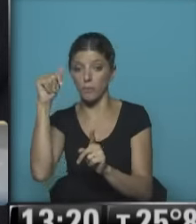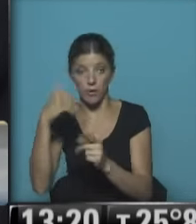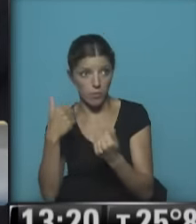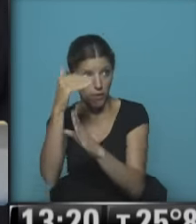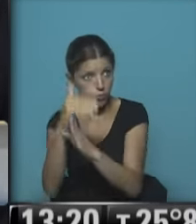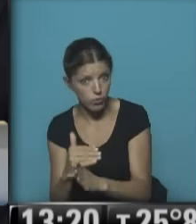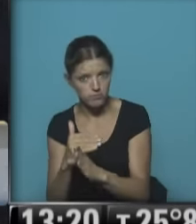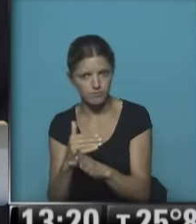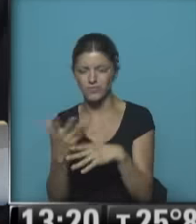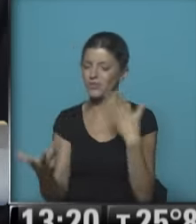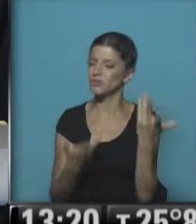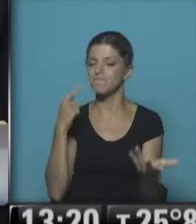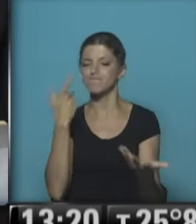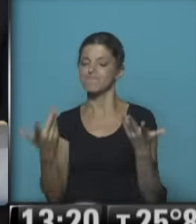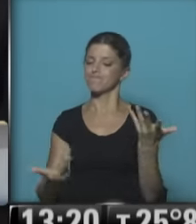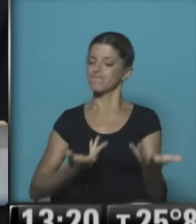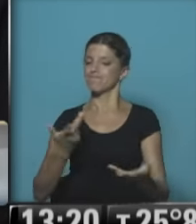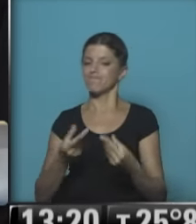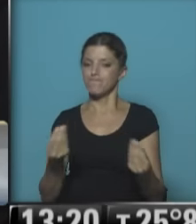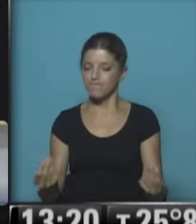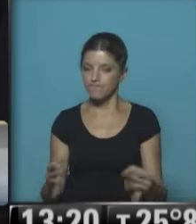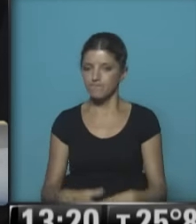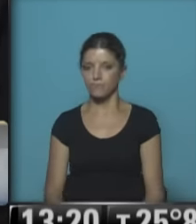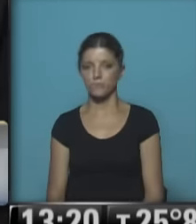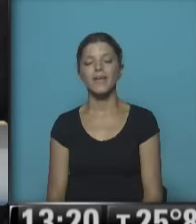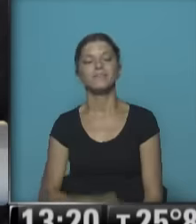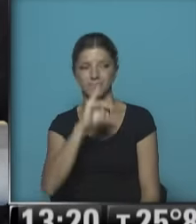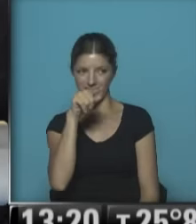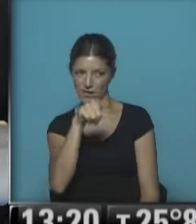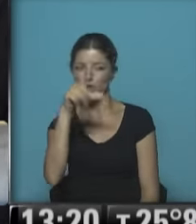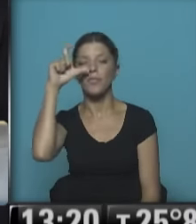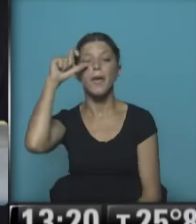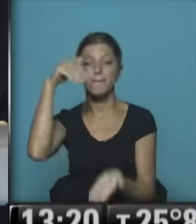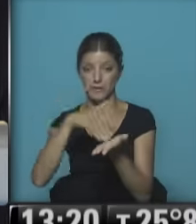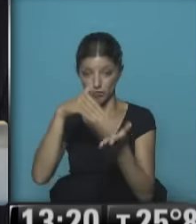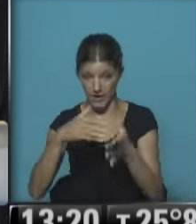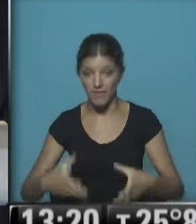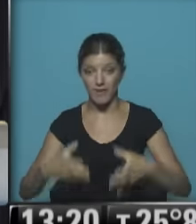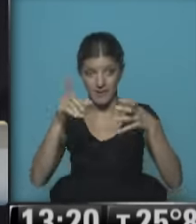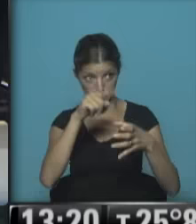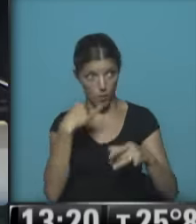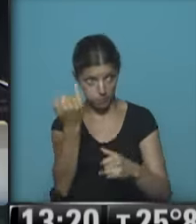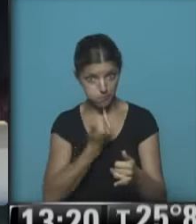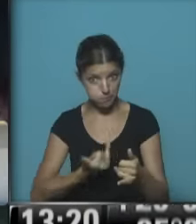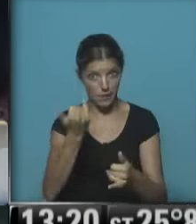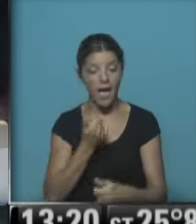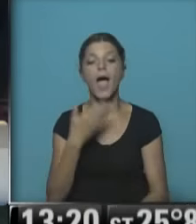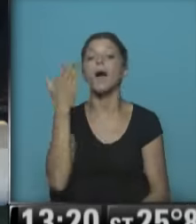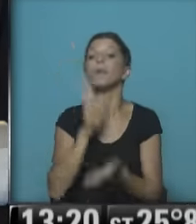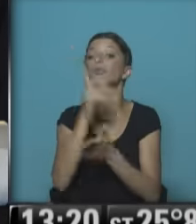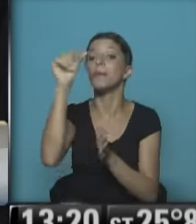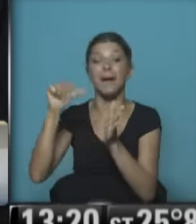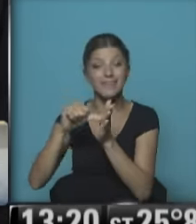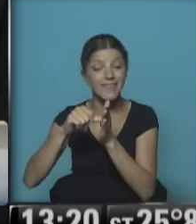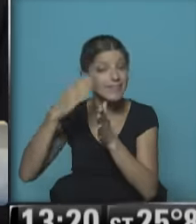desplomarse. O sea, no me termina de cerrar eso. No, seguramente esos 10 millones de barriles que expresas, estamos hablando del país que